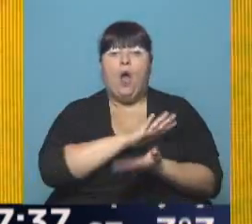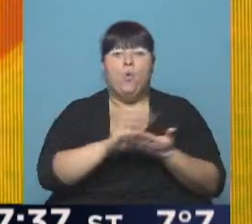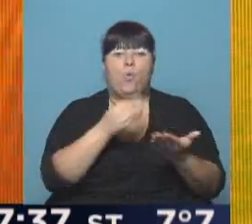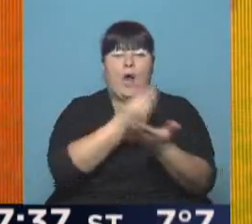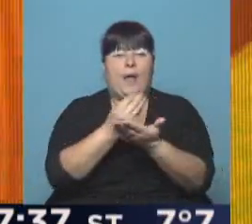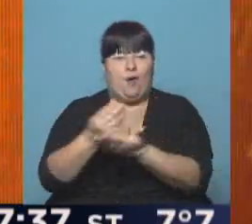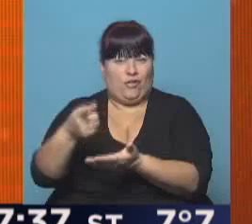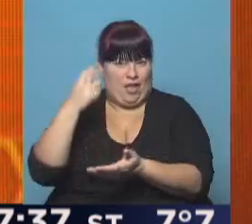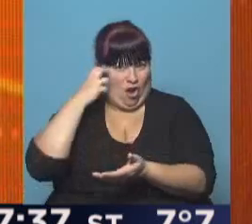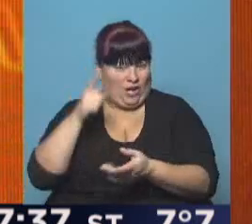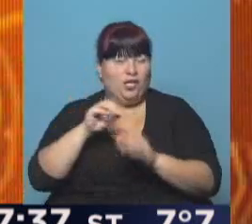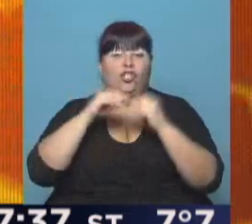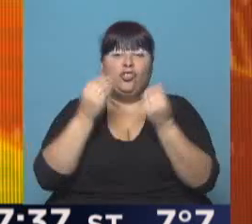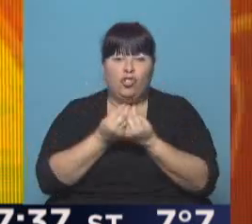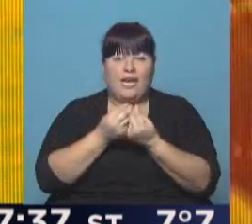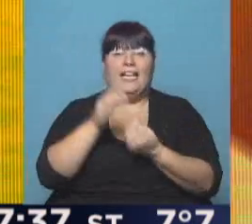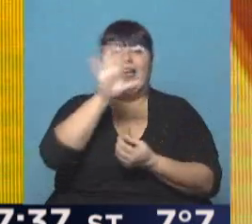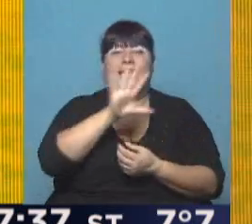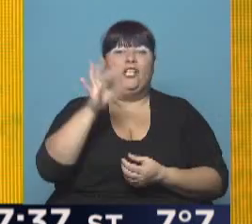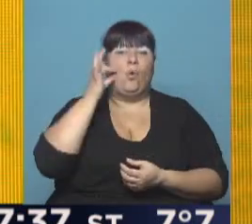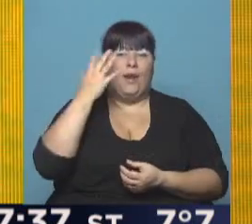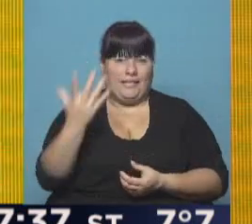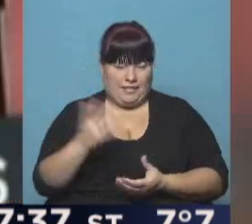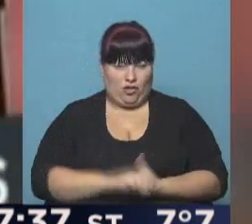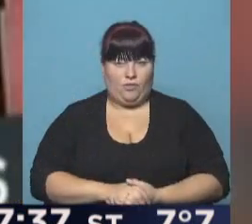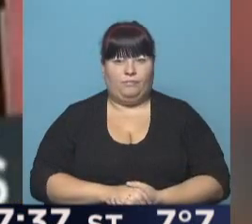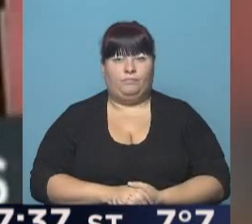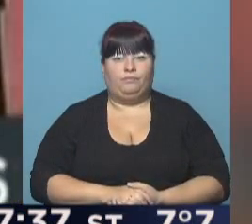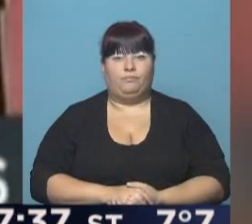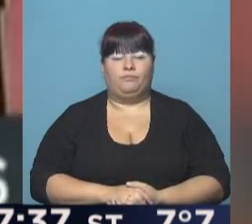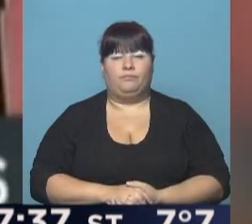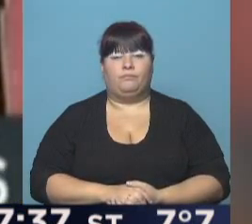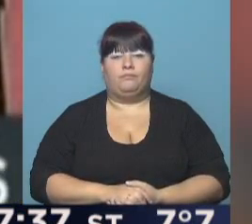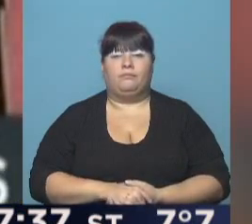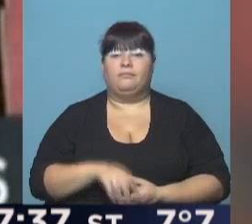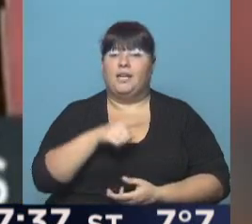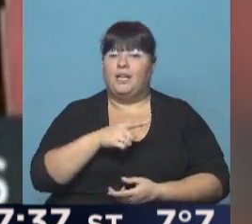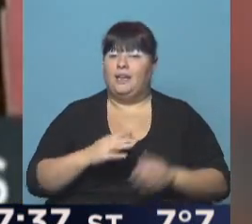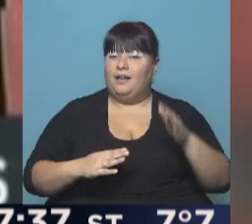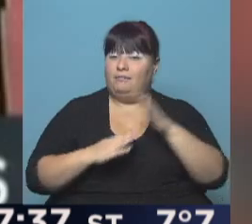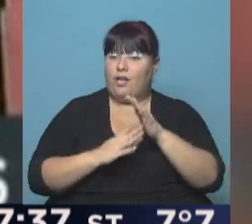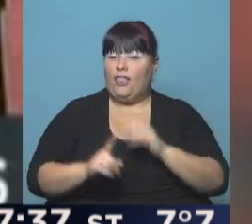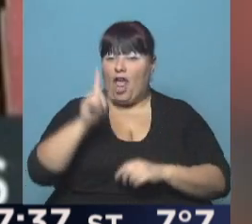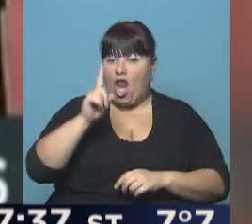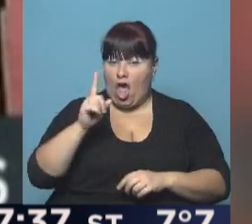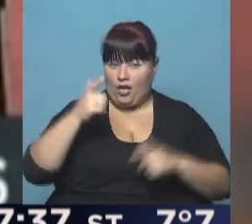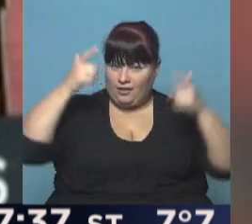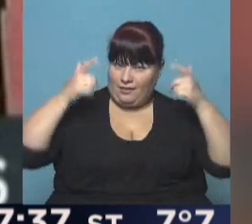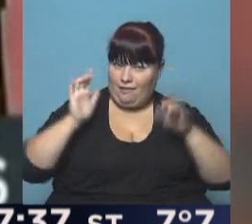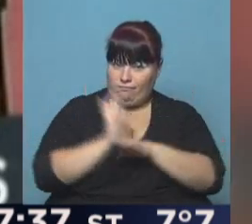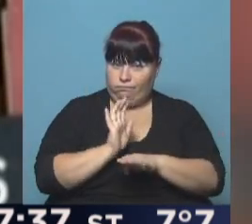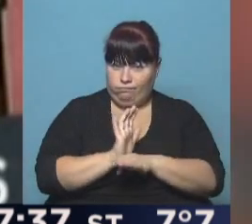nuevos constituyentes, en total 545. El emperador del norte